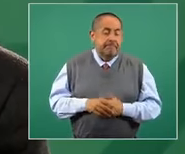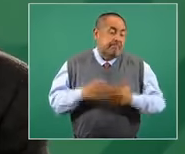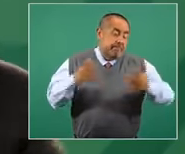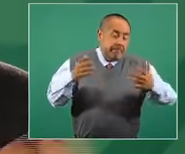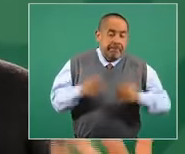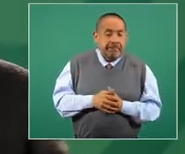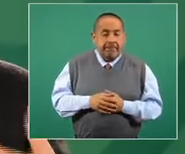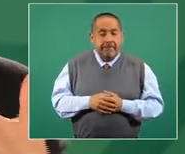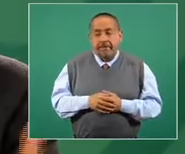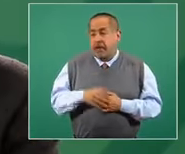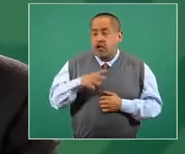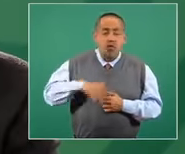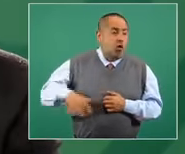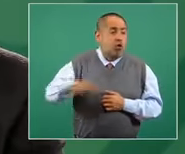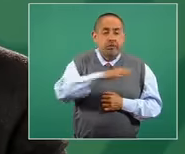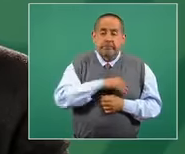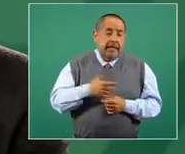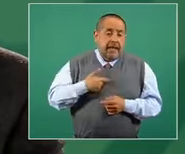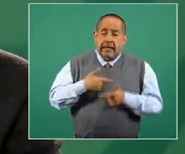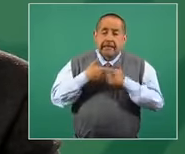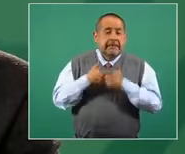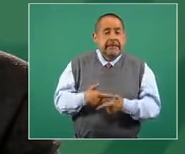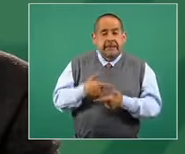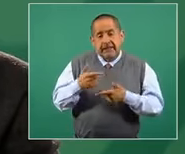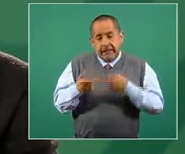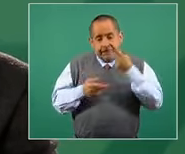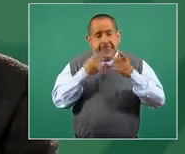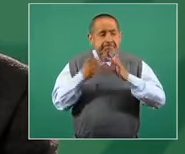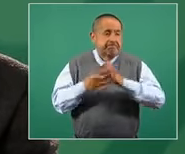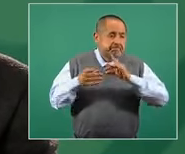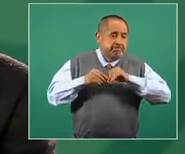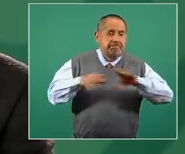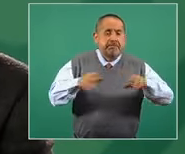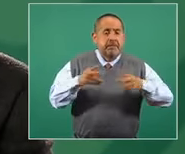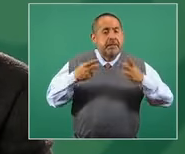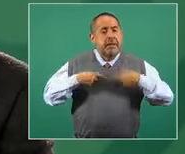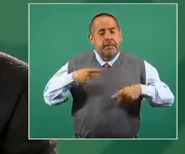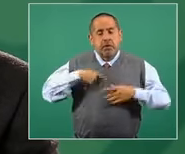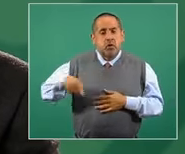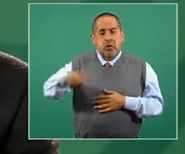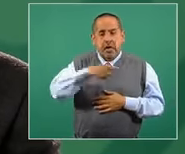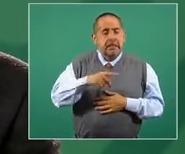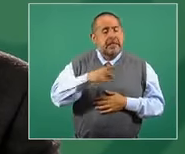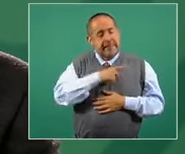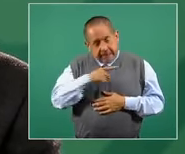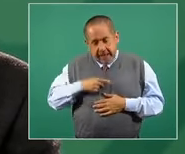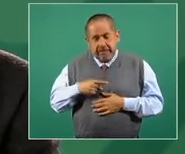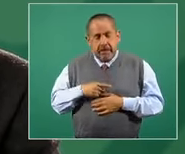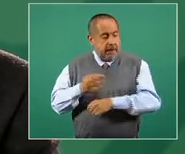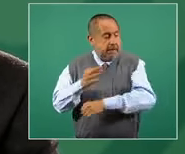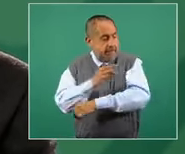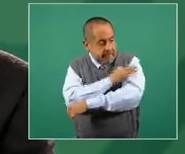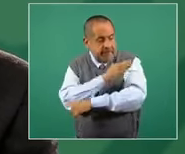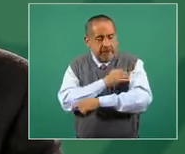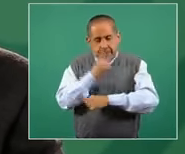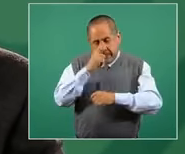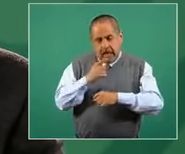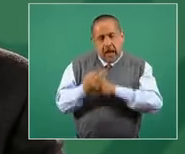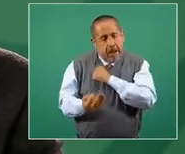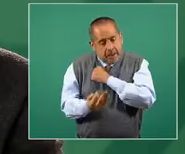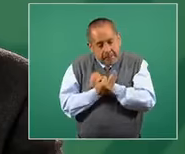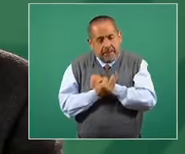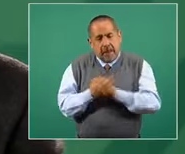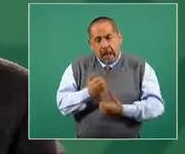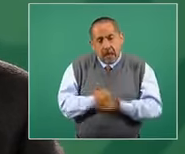tener que, como sociedad, seguir trabajando para que las personas que se deben proteger por cuidarles